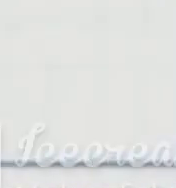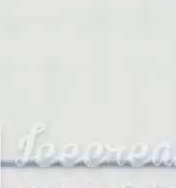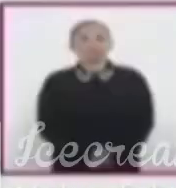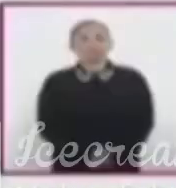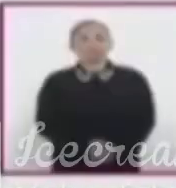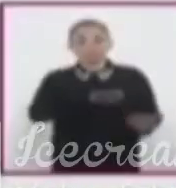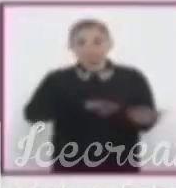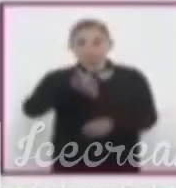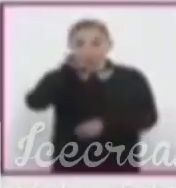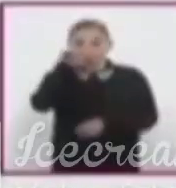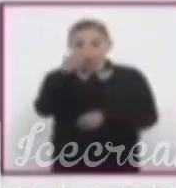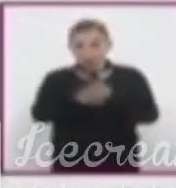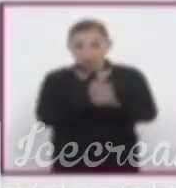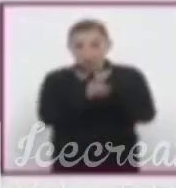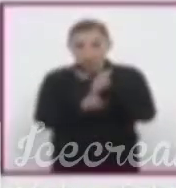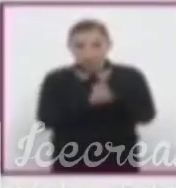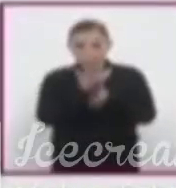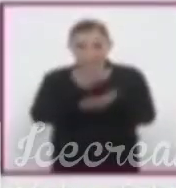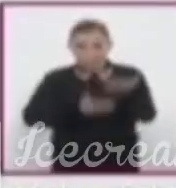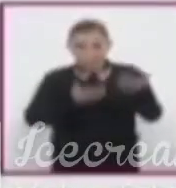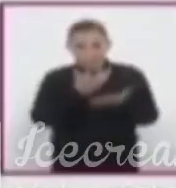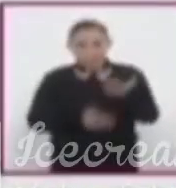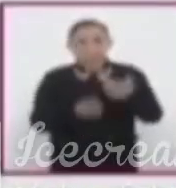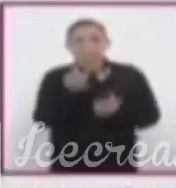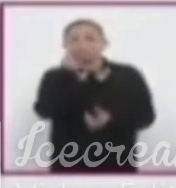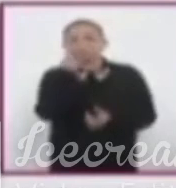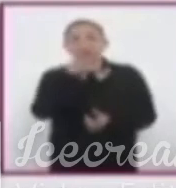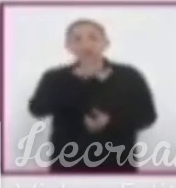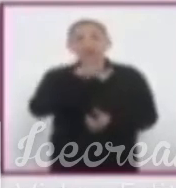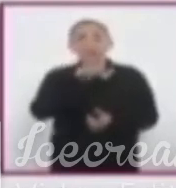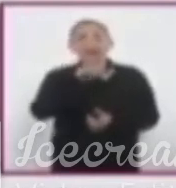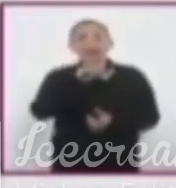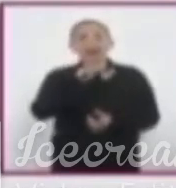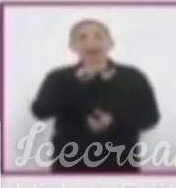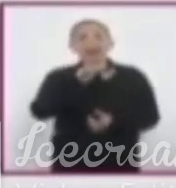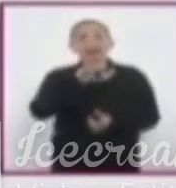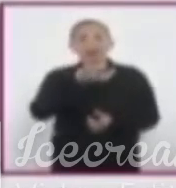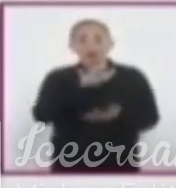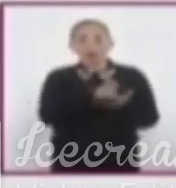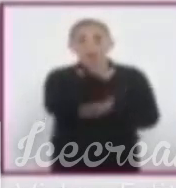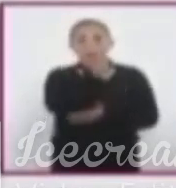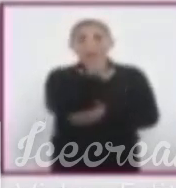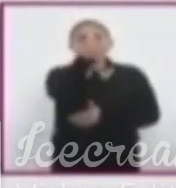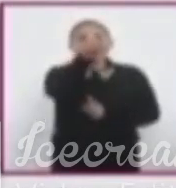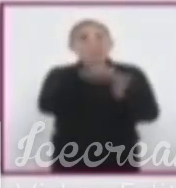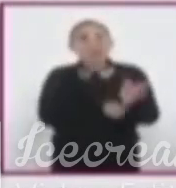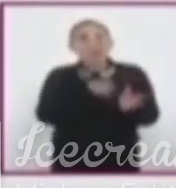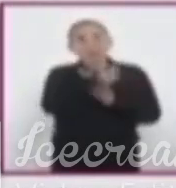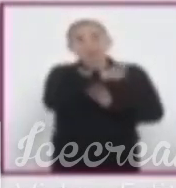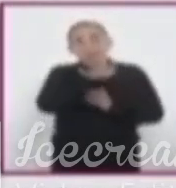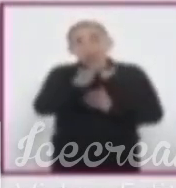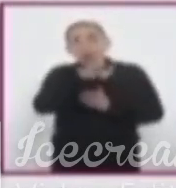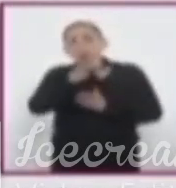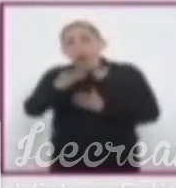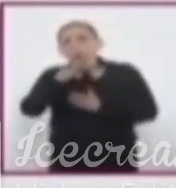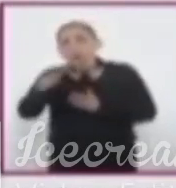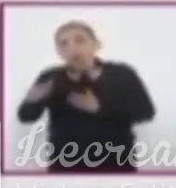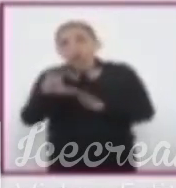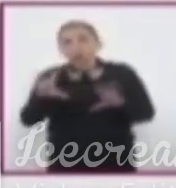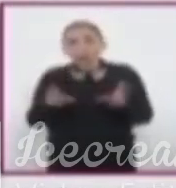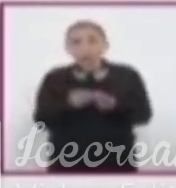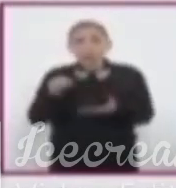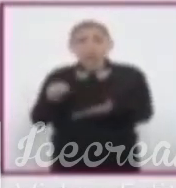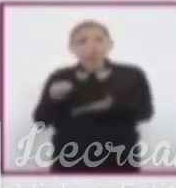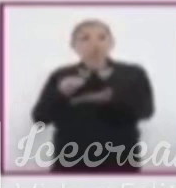Nos queda una incógnita pendiente. Si Mateo pagara la licuadora en 6 meses, le harían un cargo extra